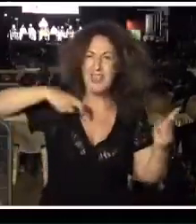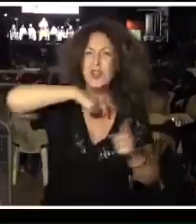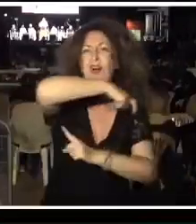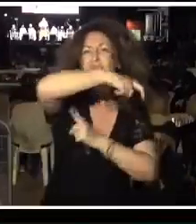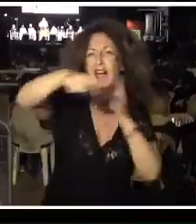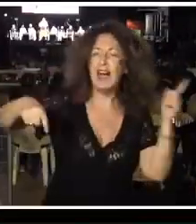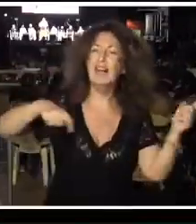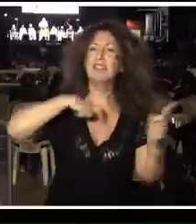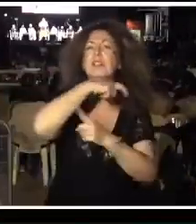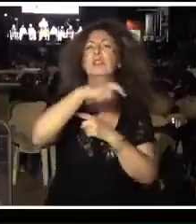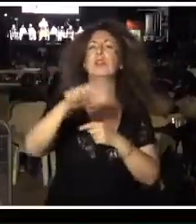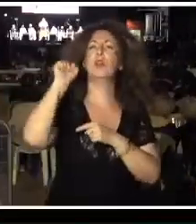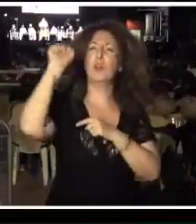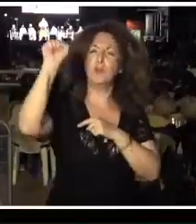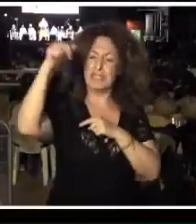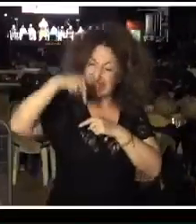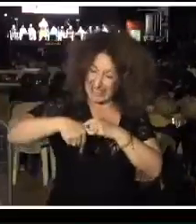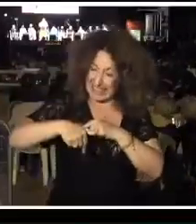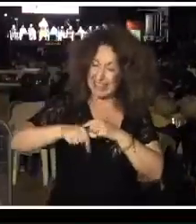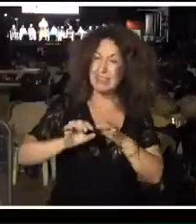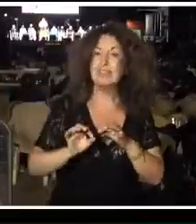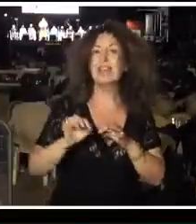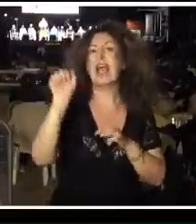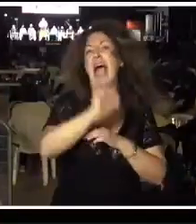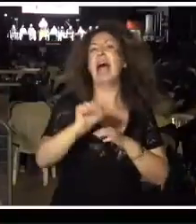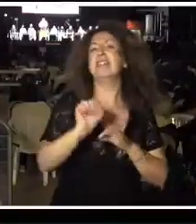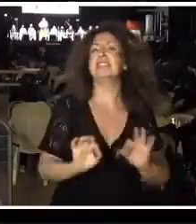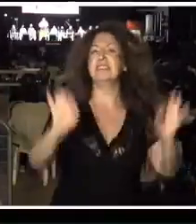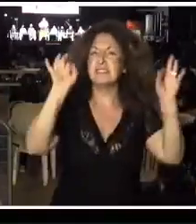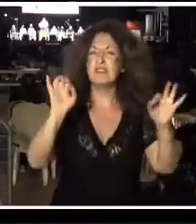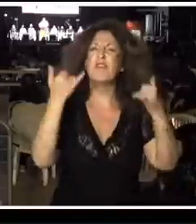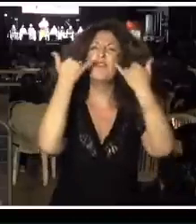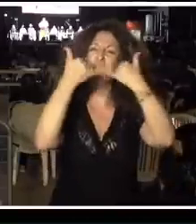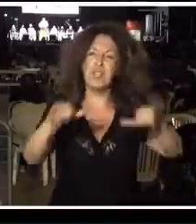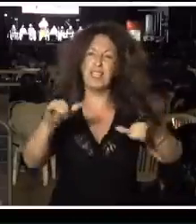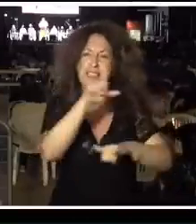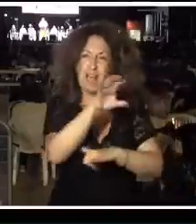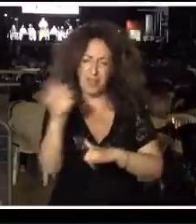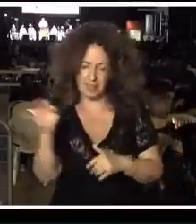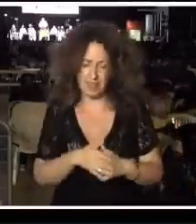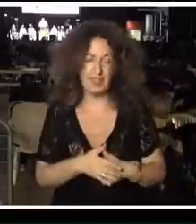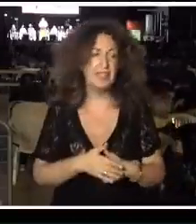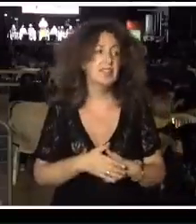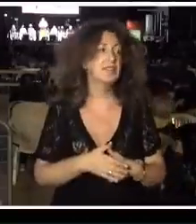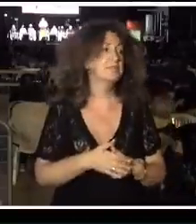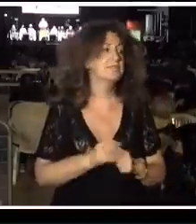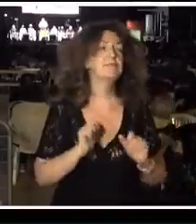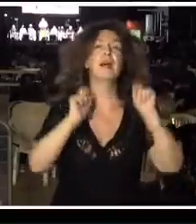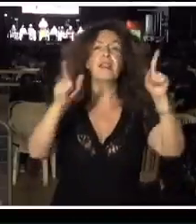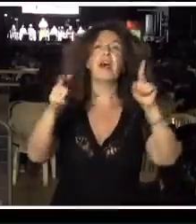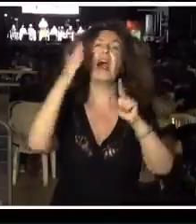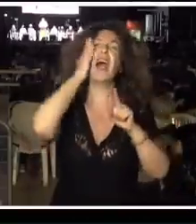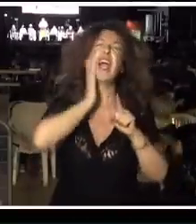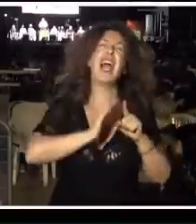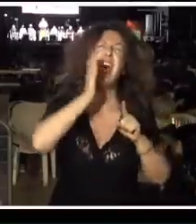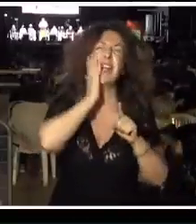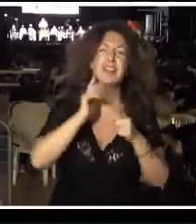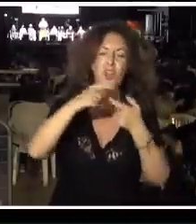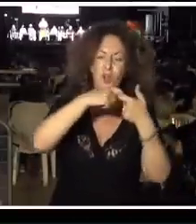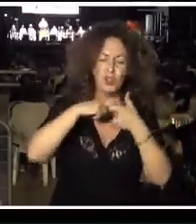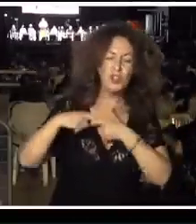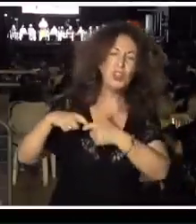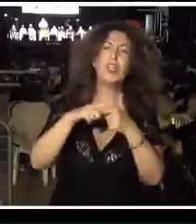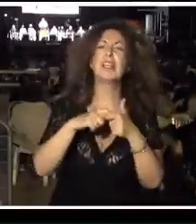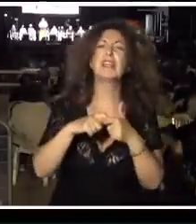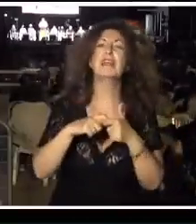la fiesta de nuestro centenario. Envío nuestro cariño y solidaridad a todos los